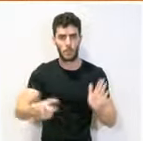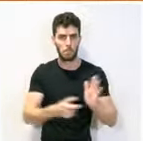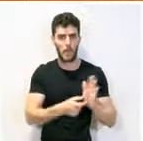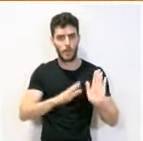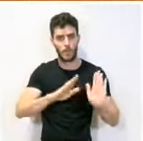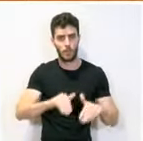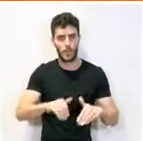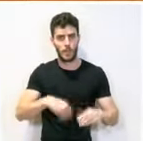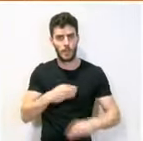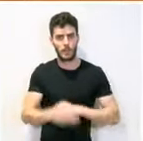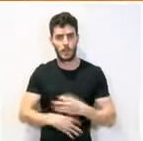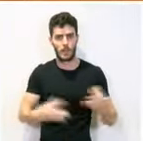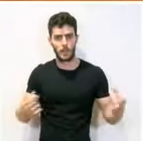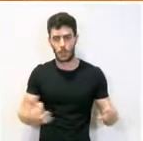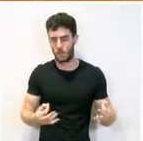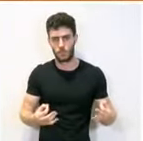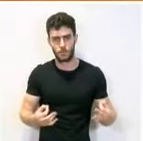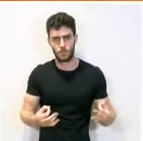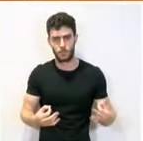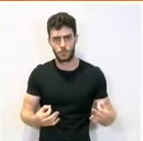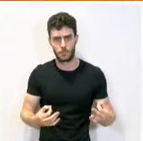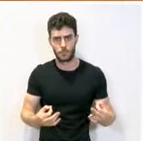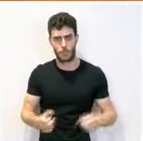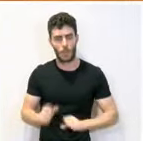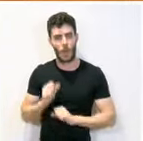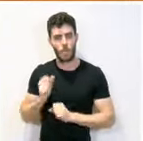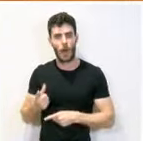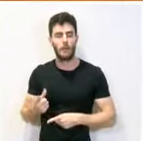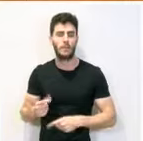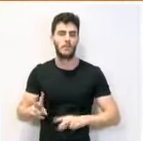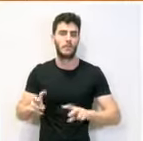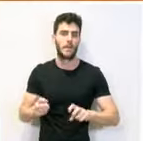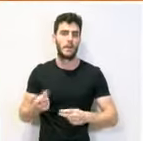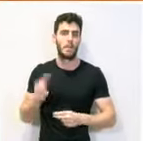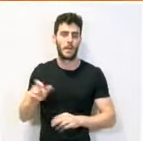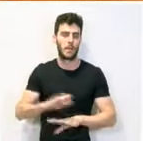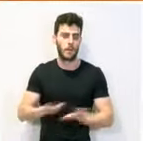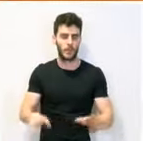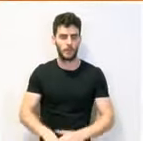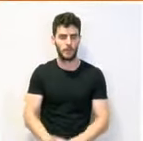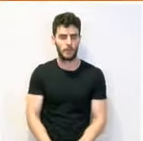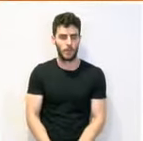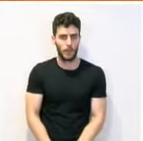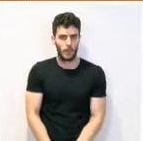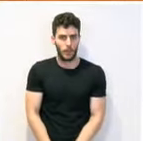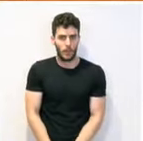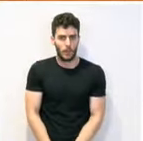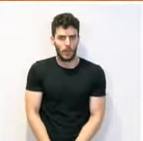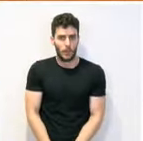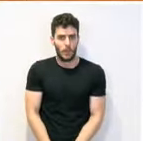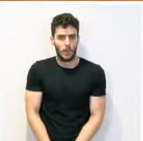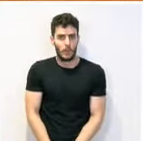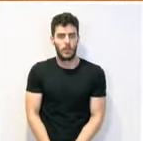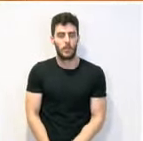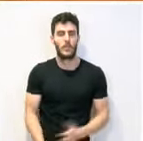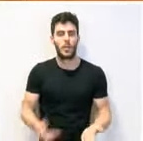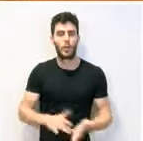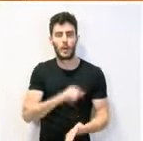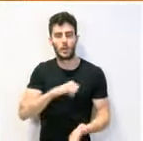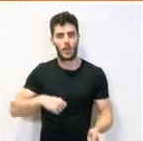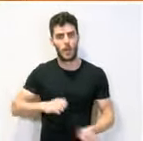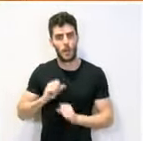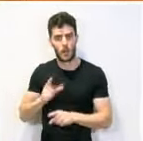final lo que se hace es otorgar por mera cuestión de precio. Eso a una mala cuando se privatice, porque lo